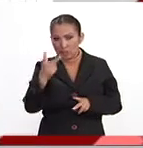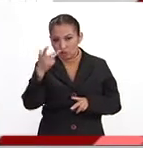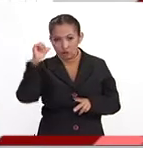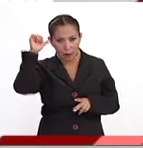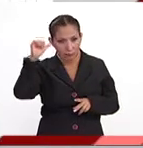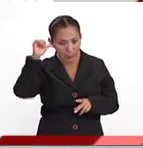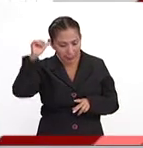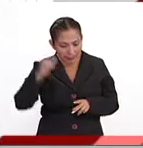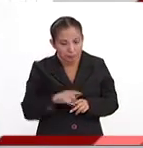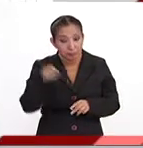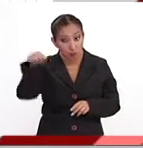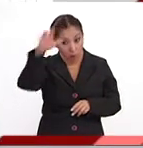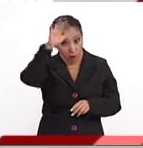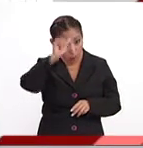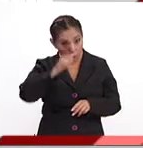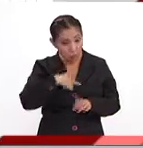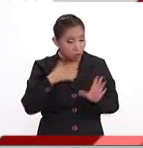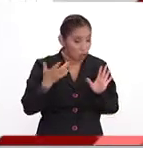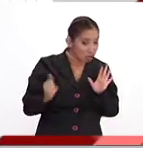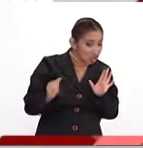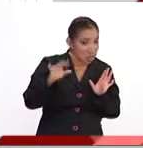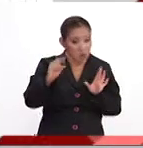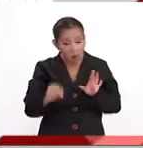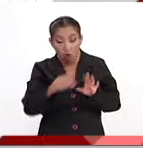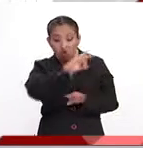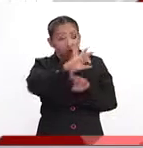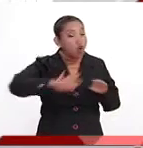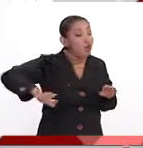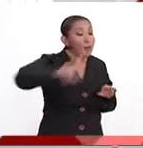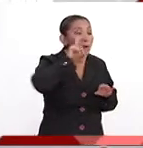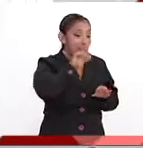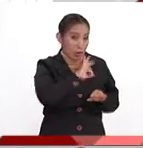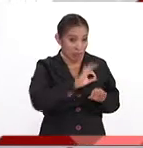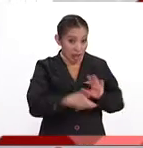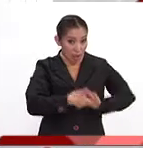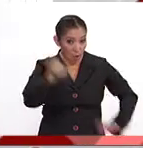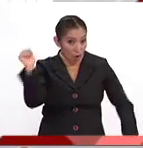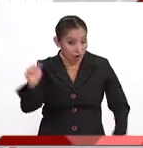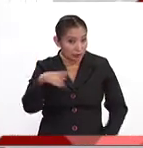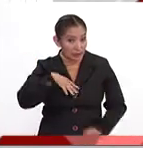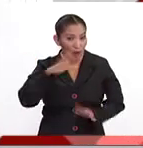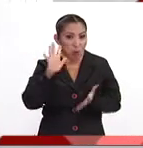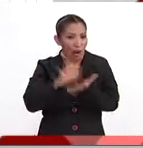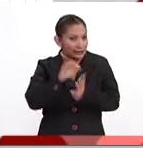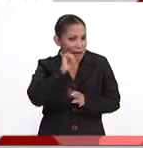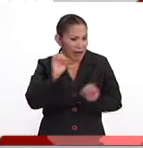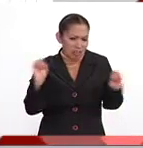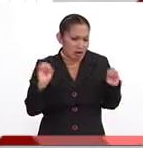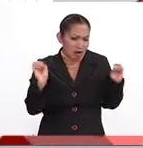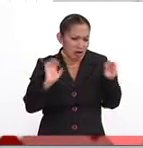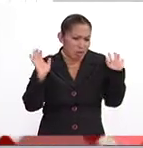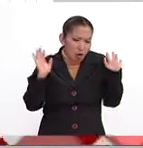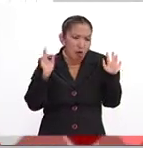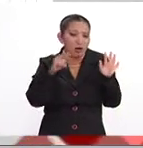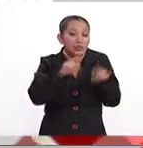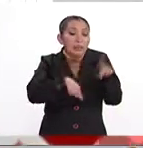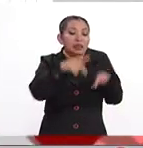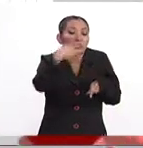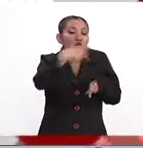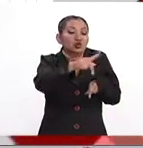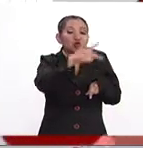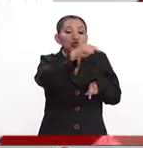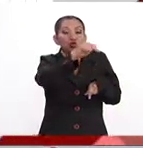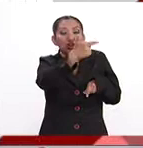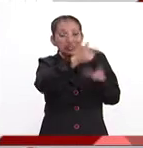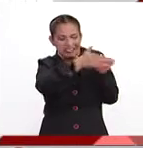abril. ¿Usted está de acuerdo en ese acuerdo con que toda mujer pueda tener un aborto sin ser penalizada, siempre y cuando sea dentro de las primeras